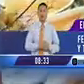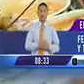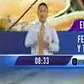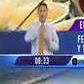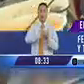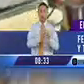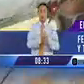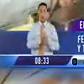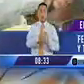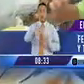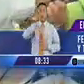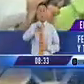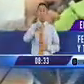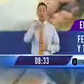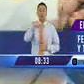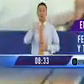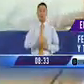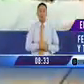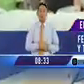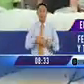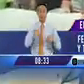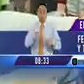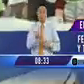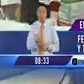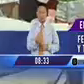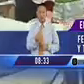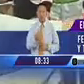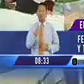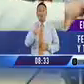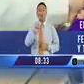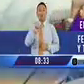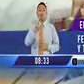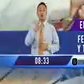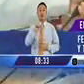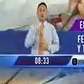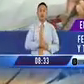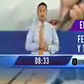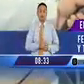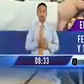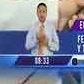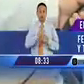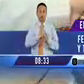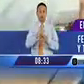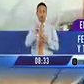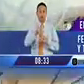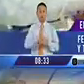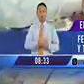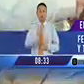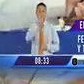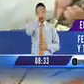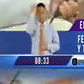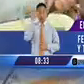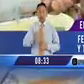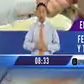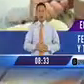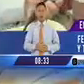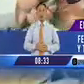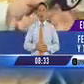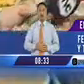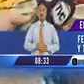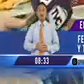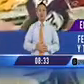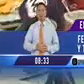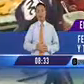mote, menudo, morcilla y las exquisitas papas con cuero. Le hacemos una cordial invitación al señor Robertito y que no se olvide de prender